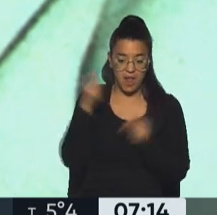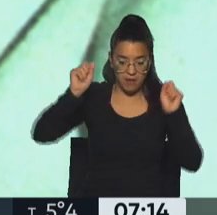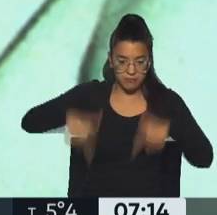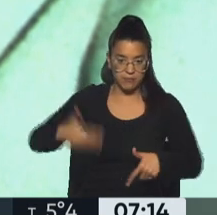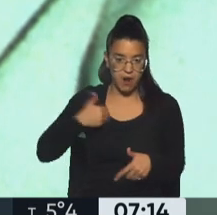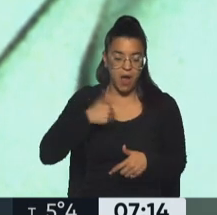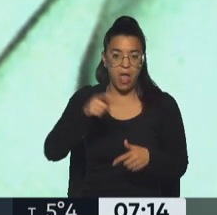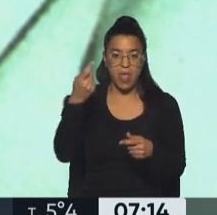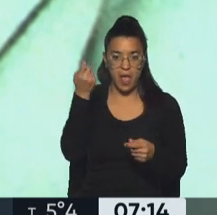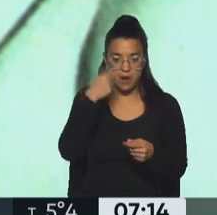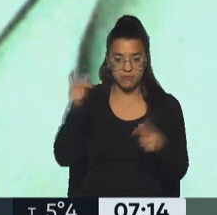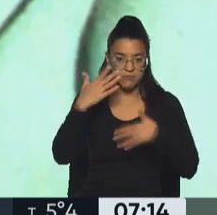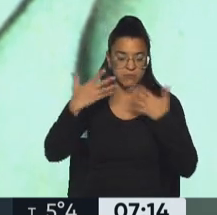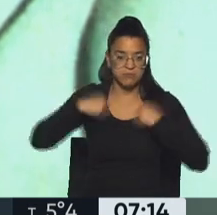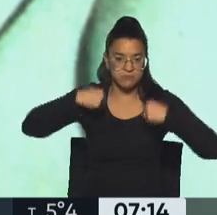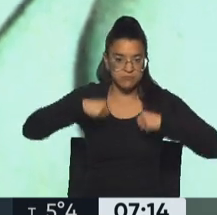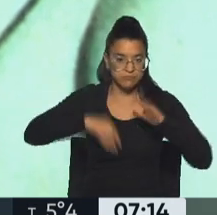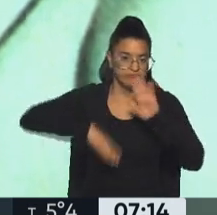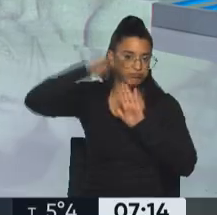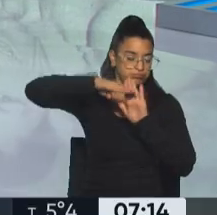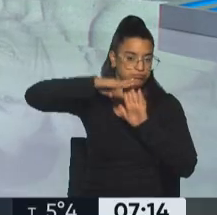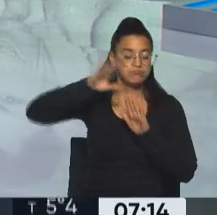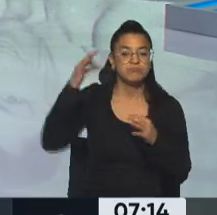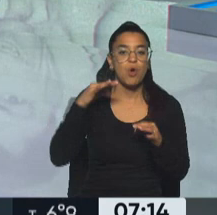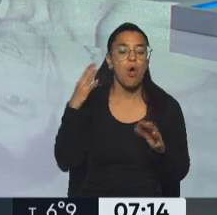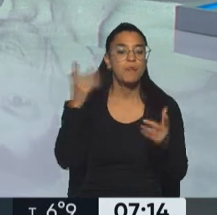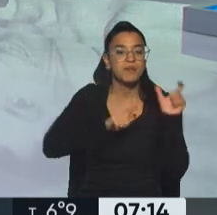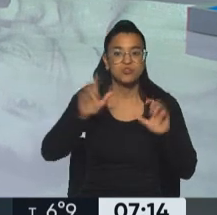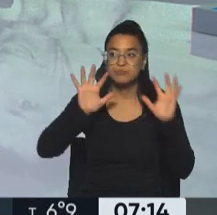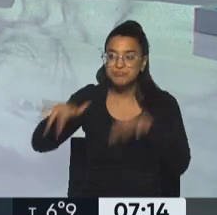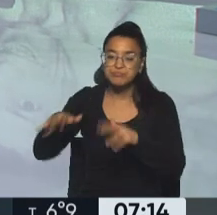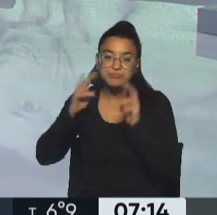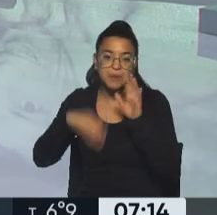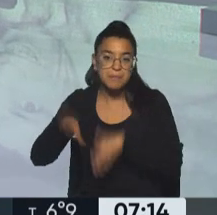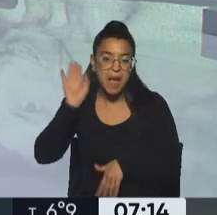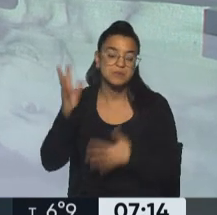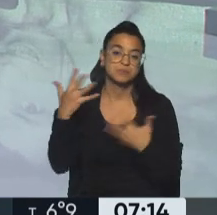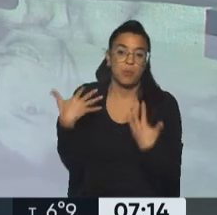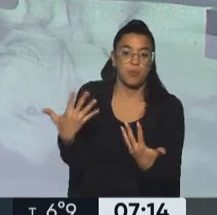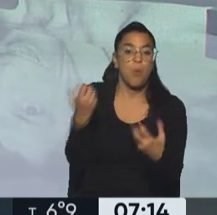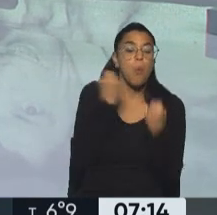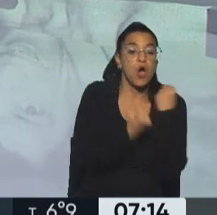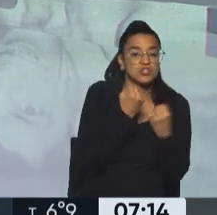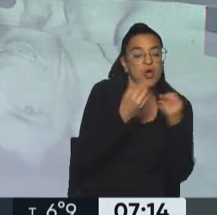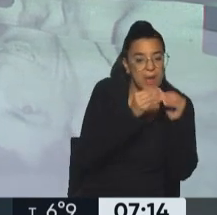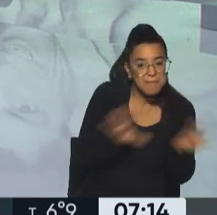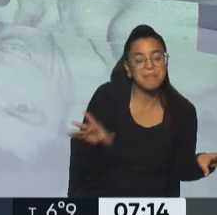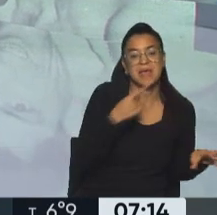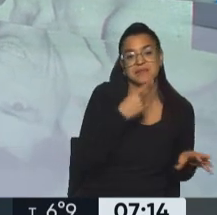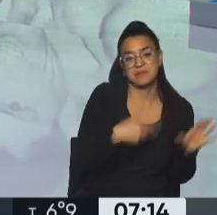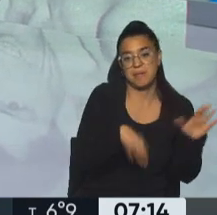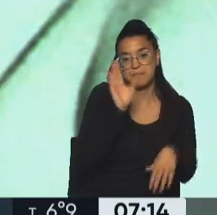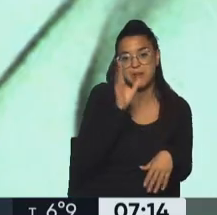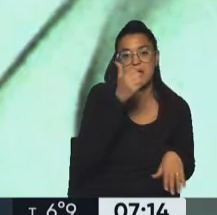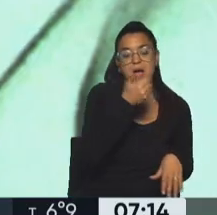como uno de los deportes top o de mayor concurrencia de la gente lo popularizó si se quiere el boxeo empezó con la historia entre